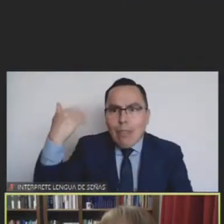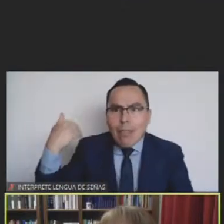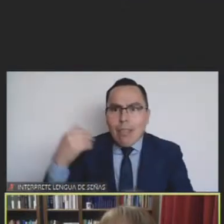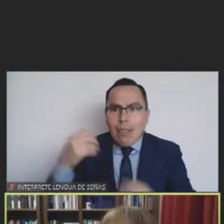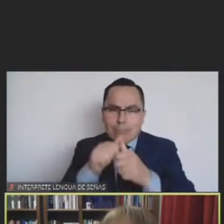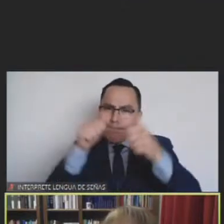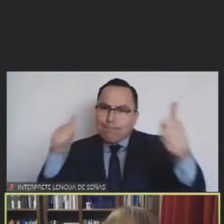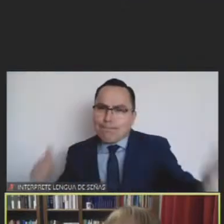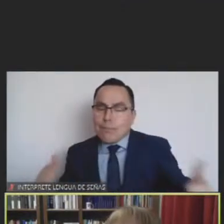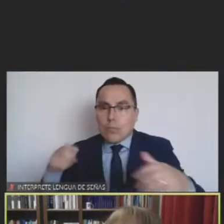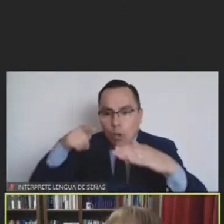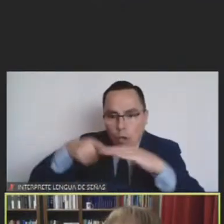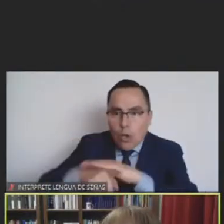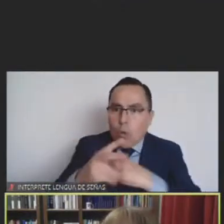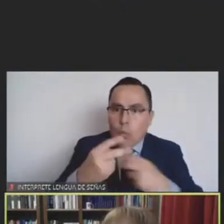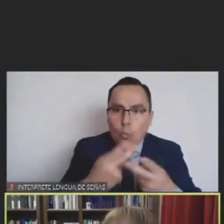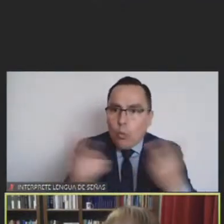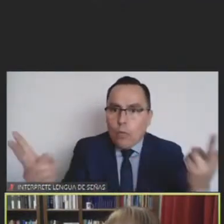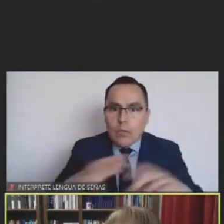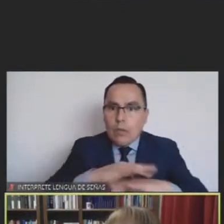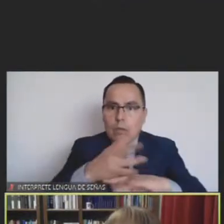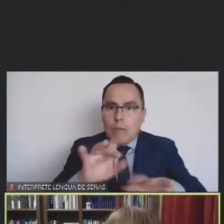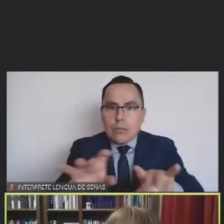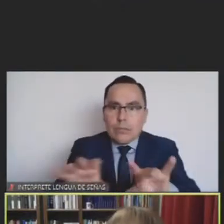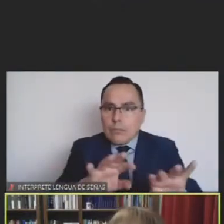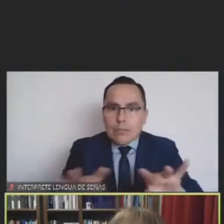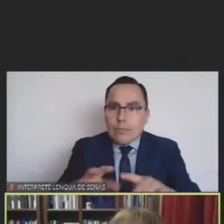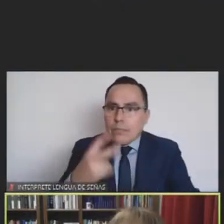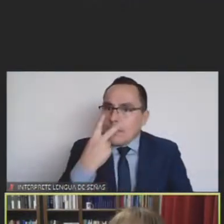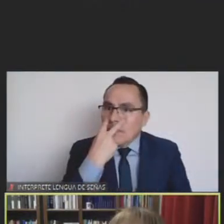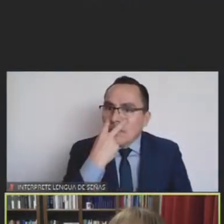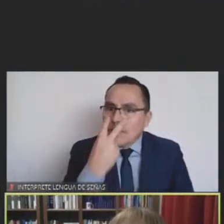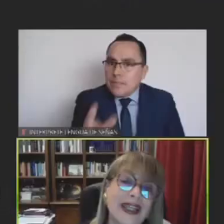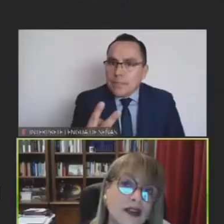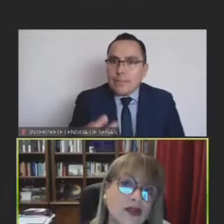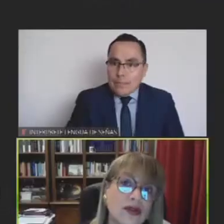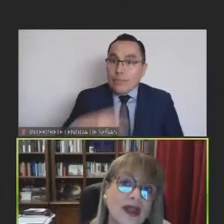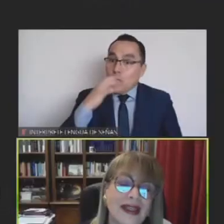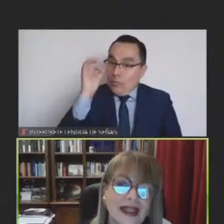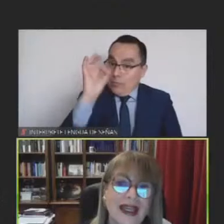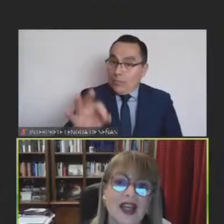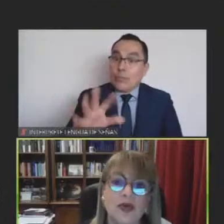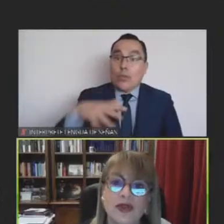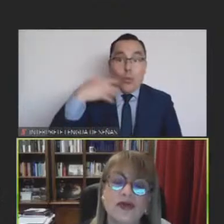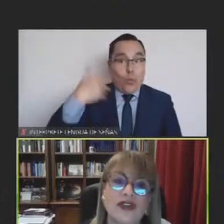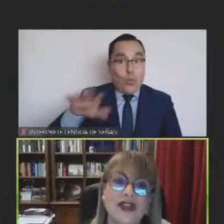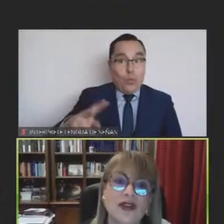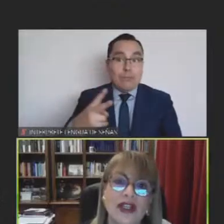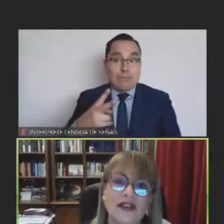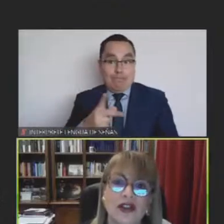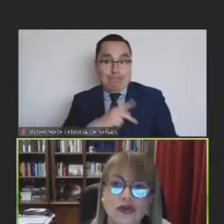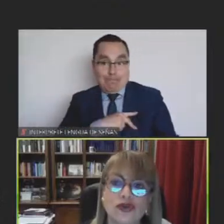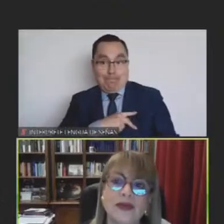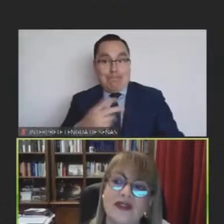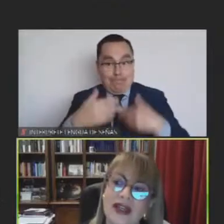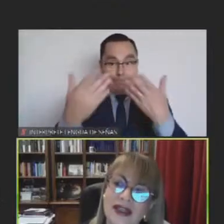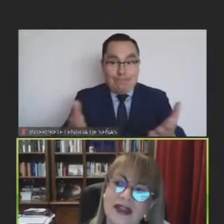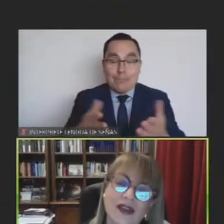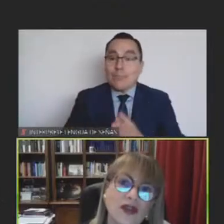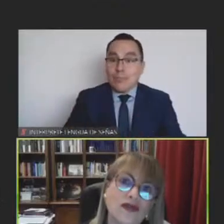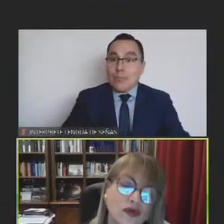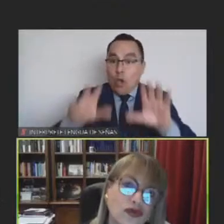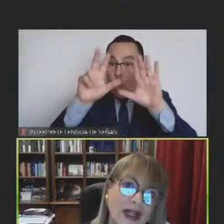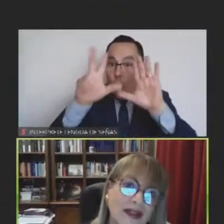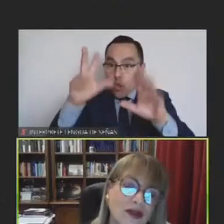que el público acceda a información, sino que ha permitido, y esto digámoslo porque es un mérito, que el Poder Judicial durante 8 meses